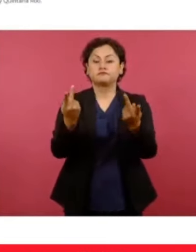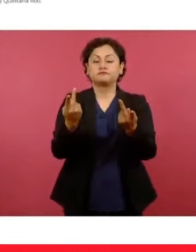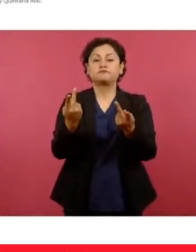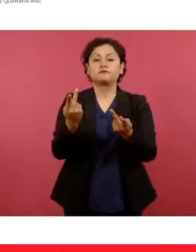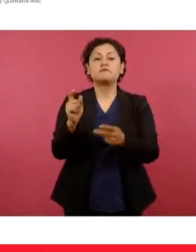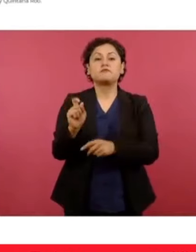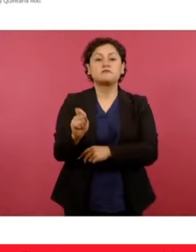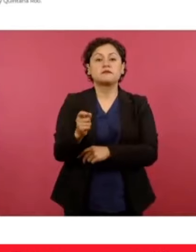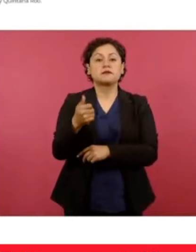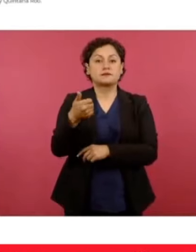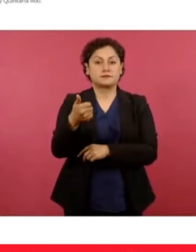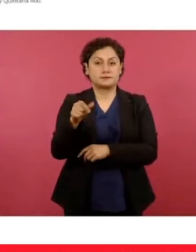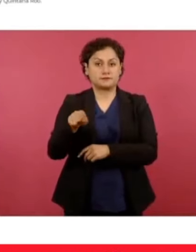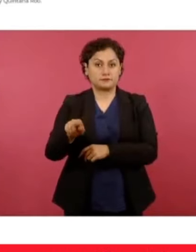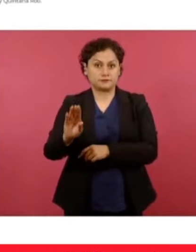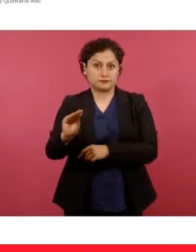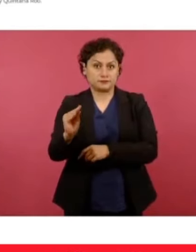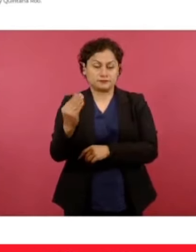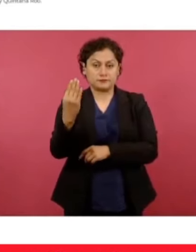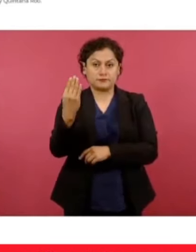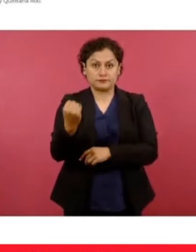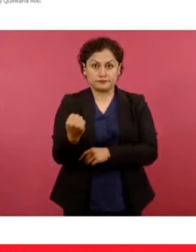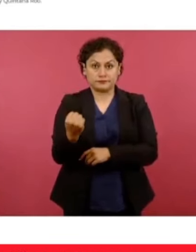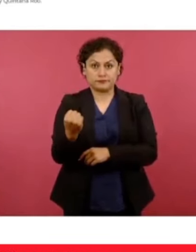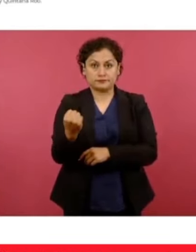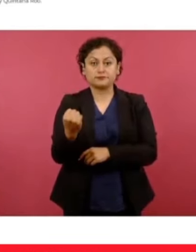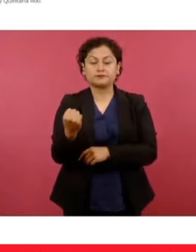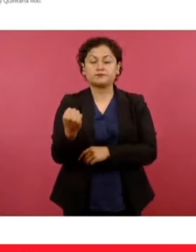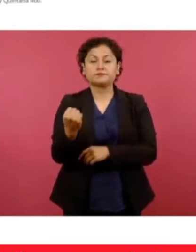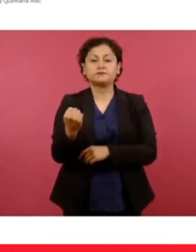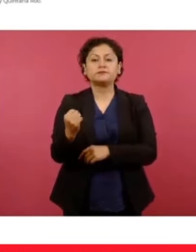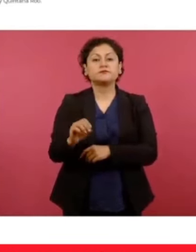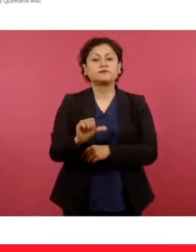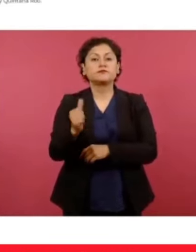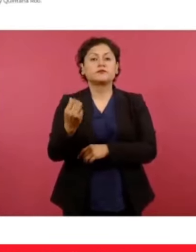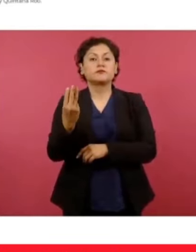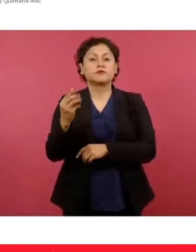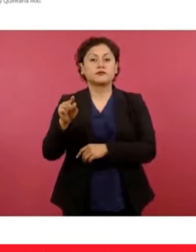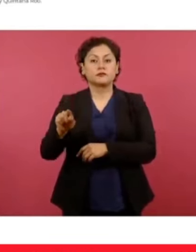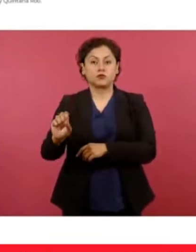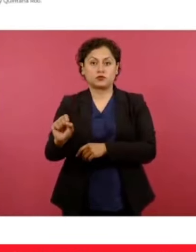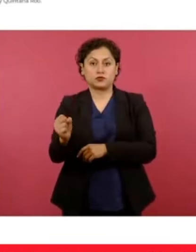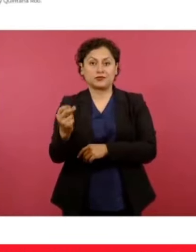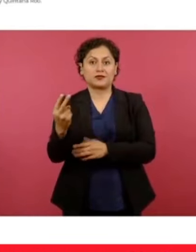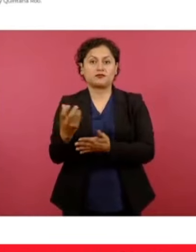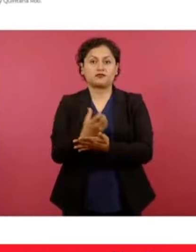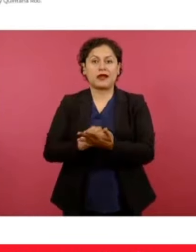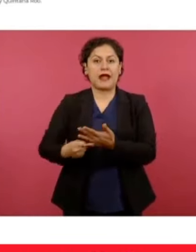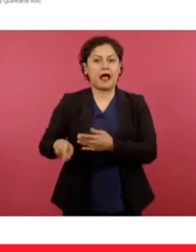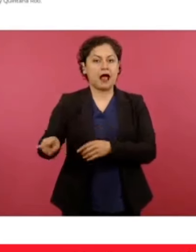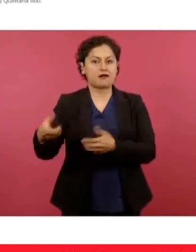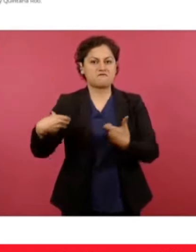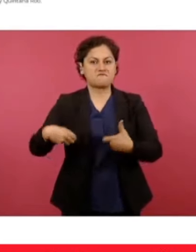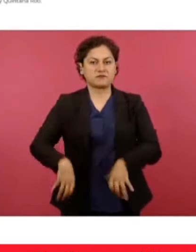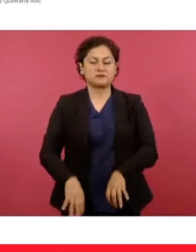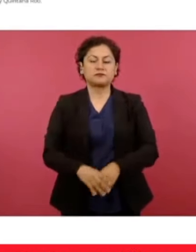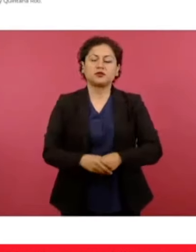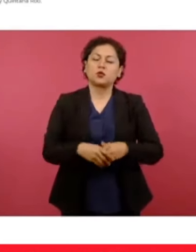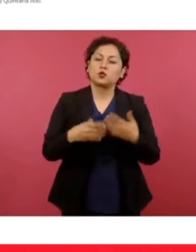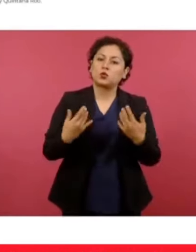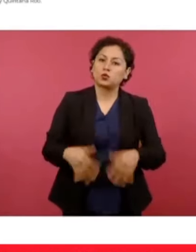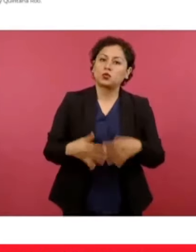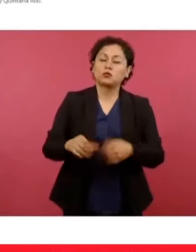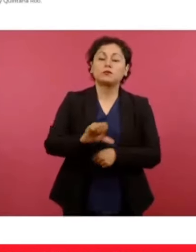de 26 p99 y 3.62 pesos de ganancia pero también tenemos buenas